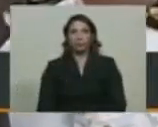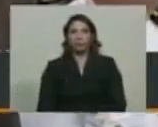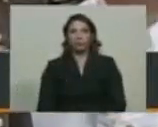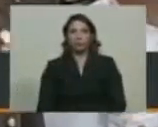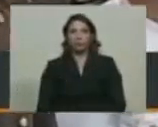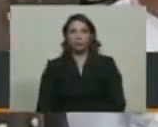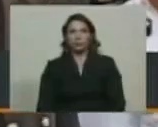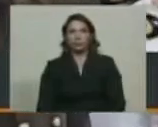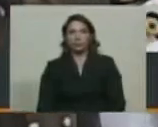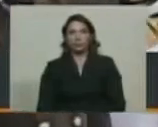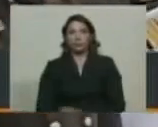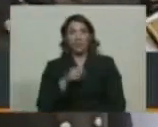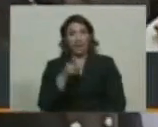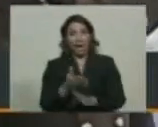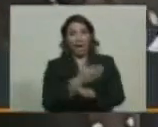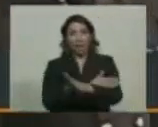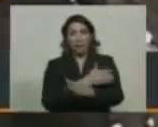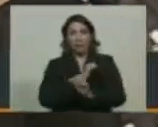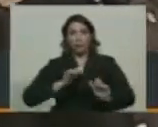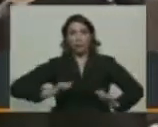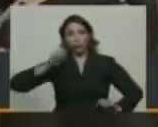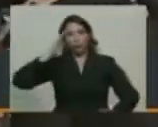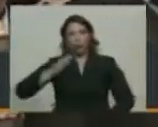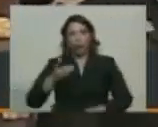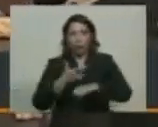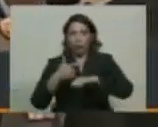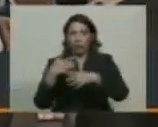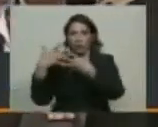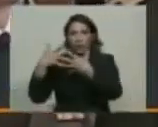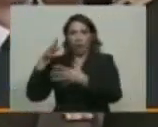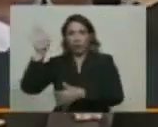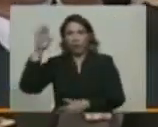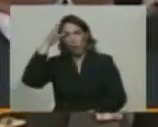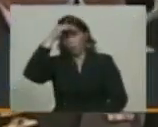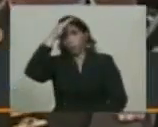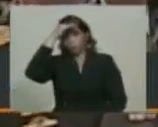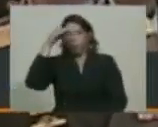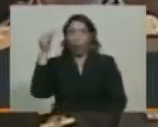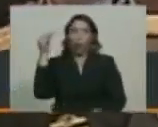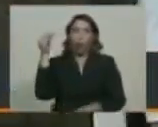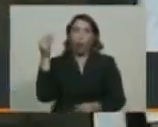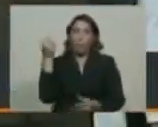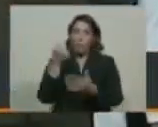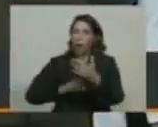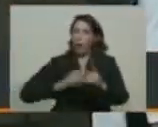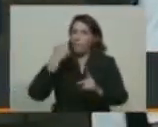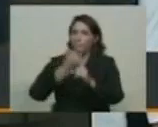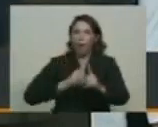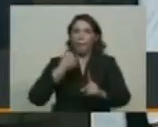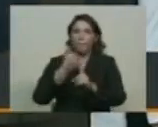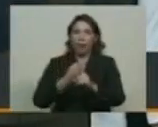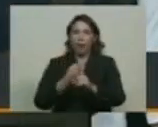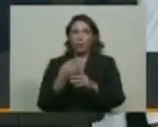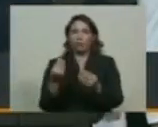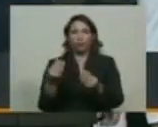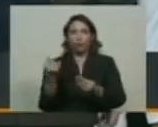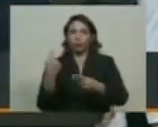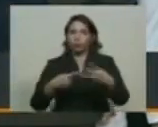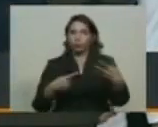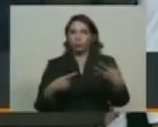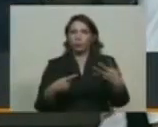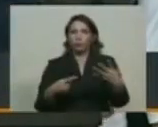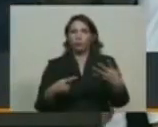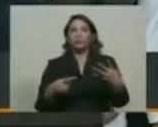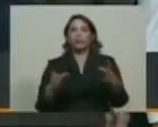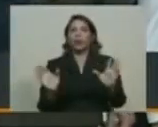cuenta el ex alto funcionario, que Donald Trump insistió en varias oportunidades y en una